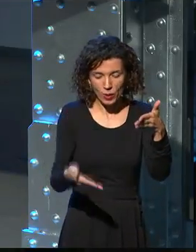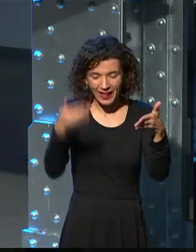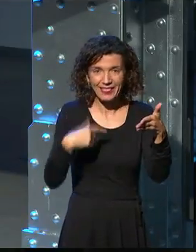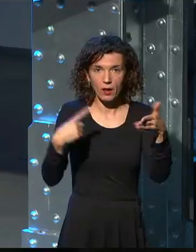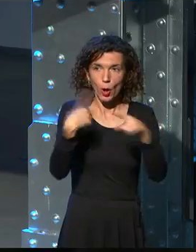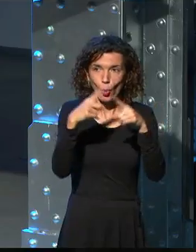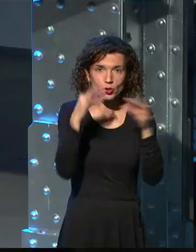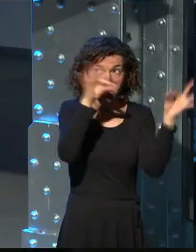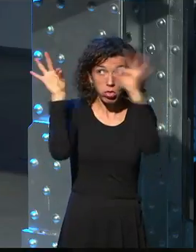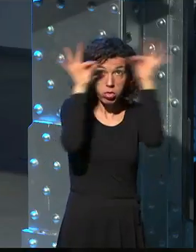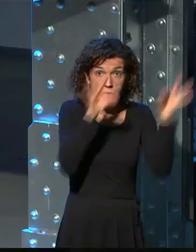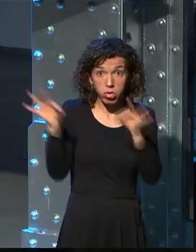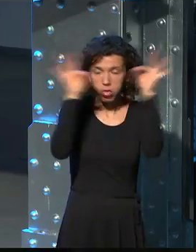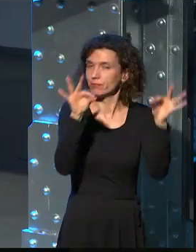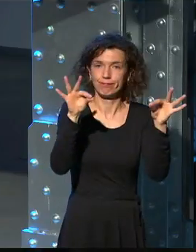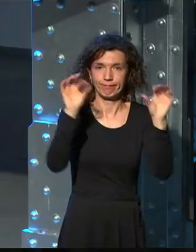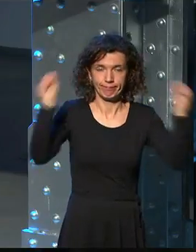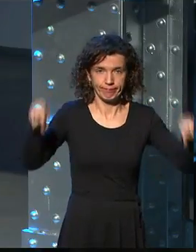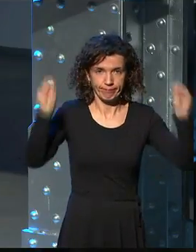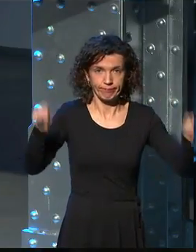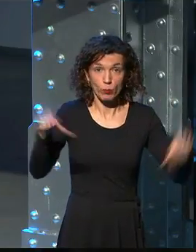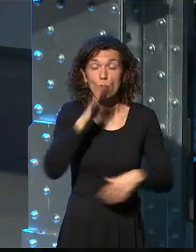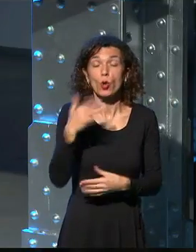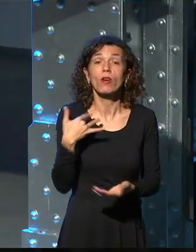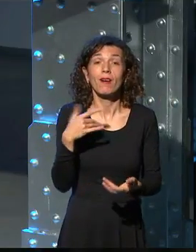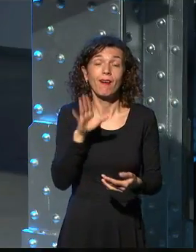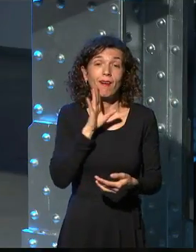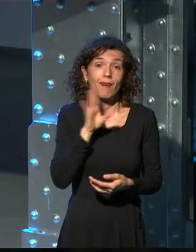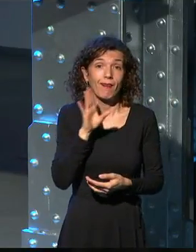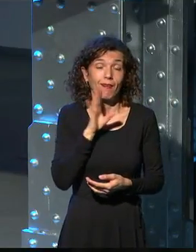reducir las distracciones porque todas estas cosas